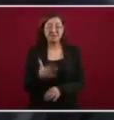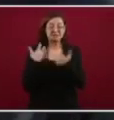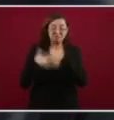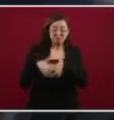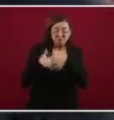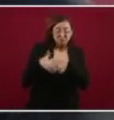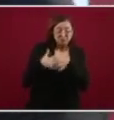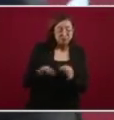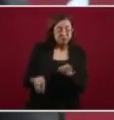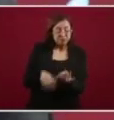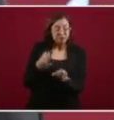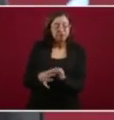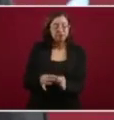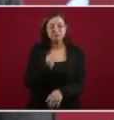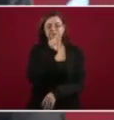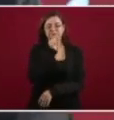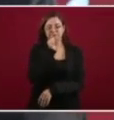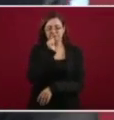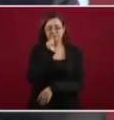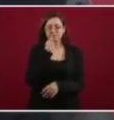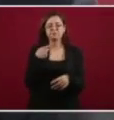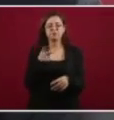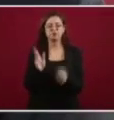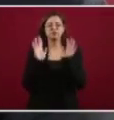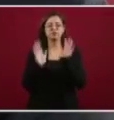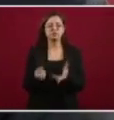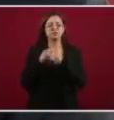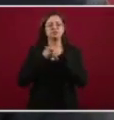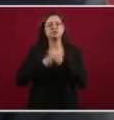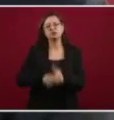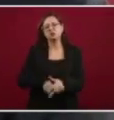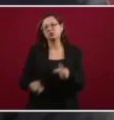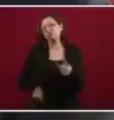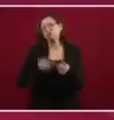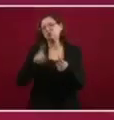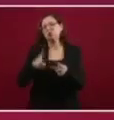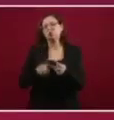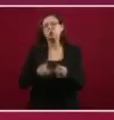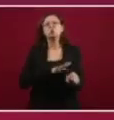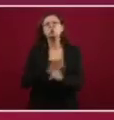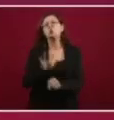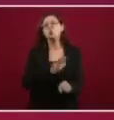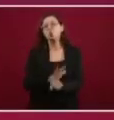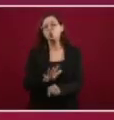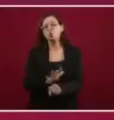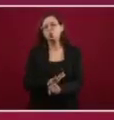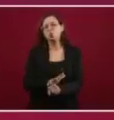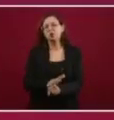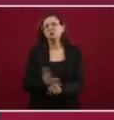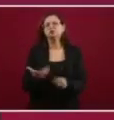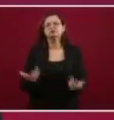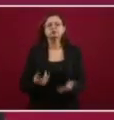revolucionado al 100. El segundo motor es el de los proyectos